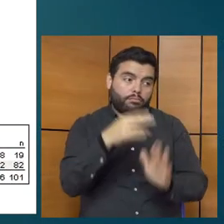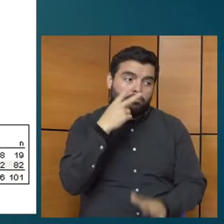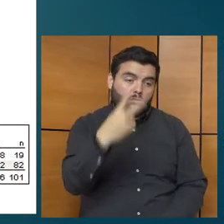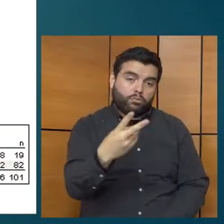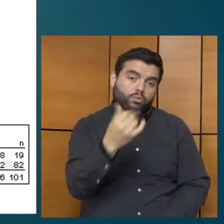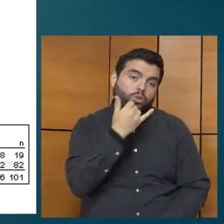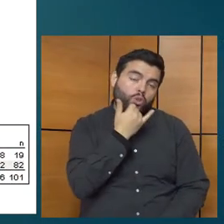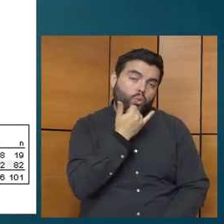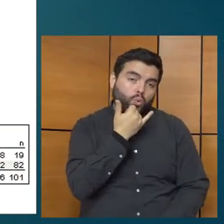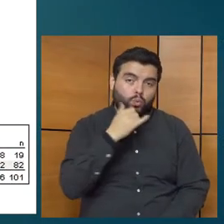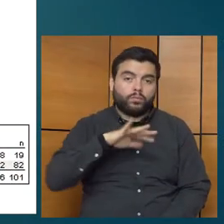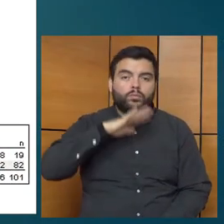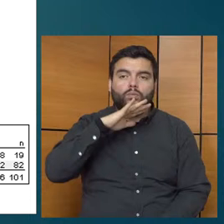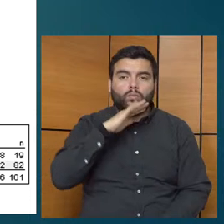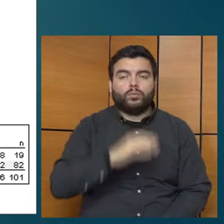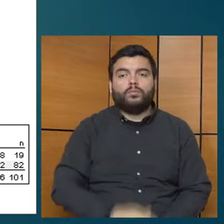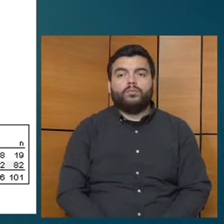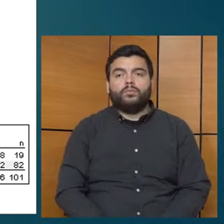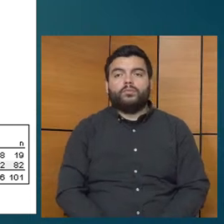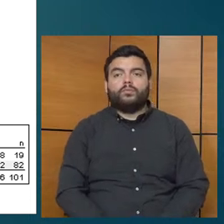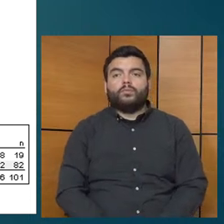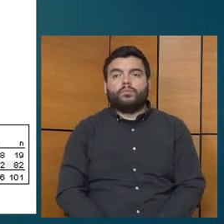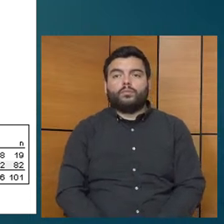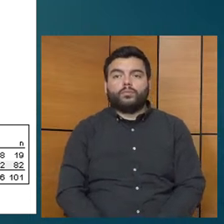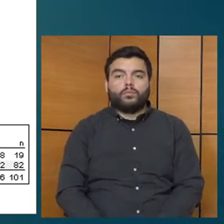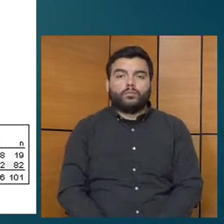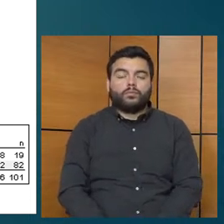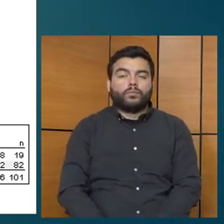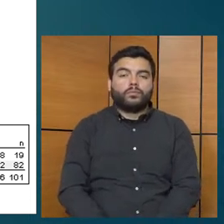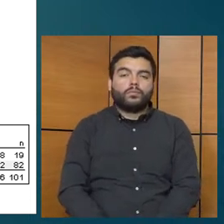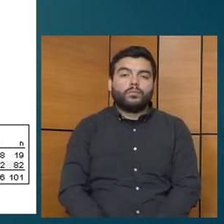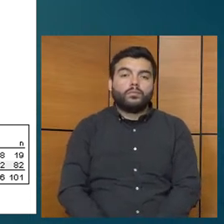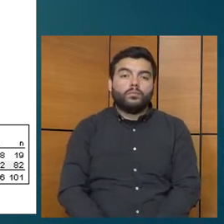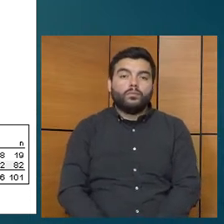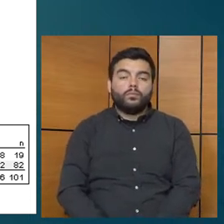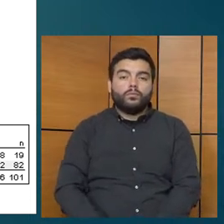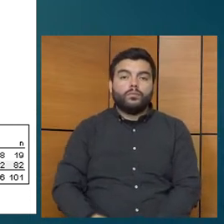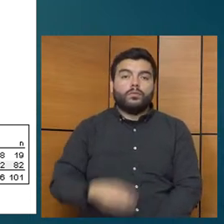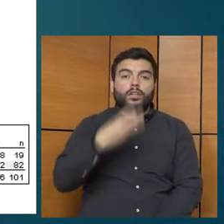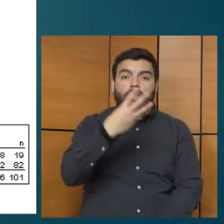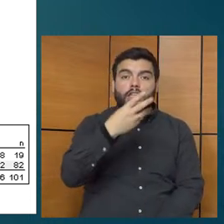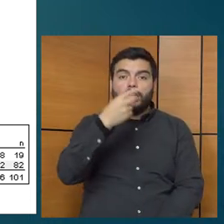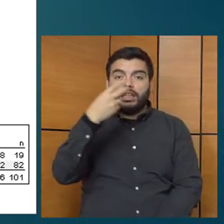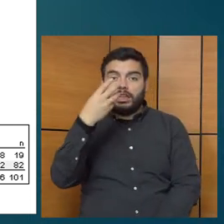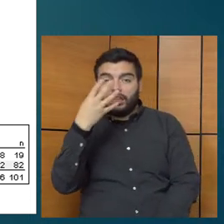YouTube, el uso de YouTube. Si vemos, un